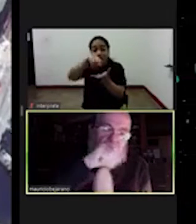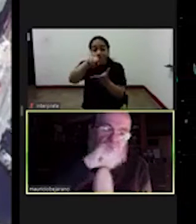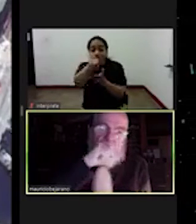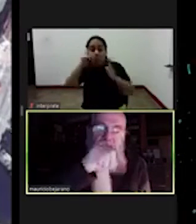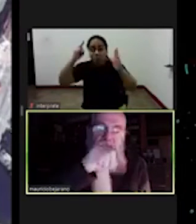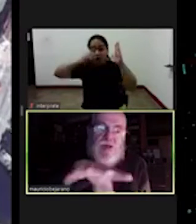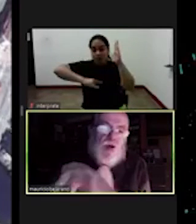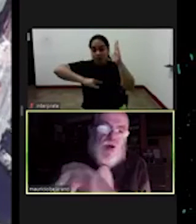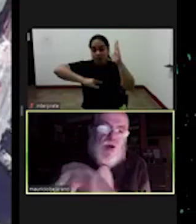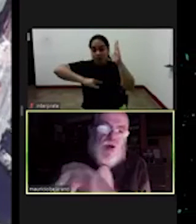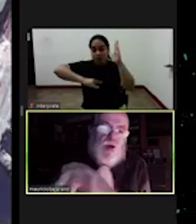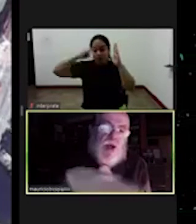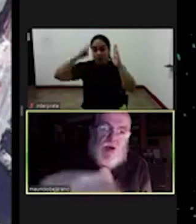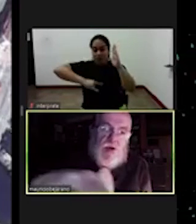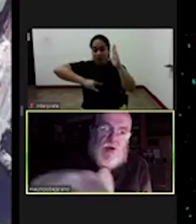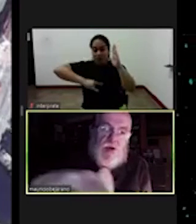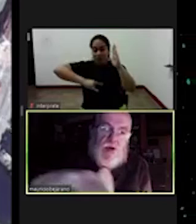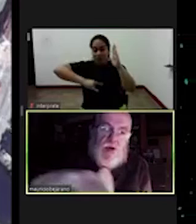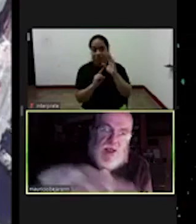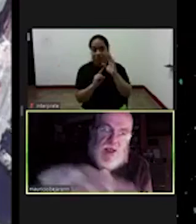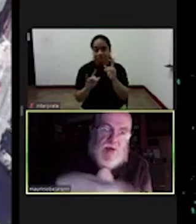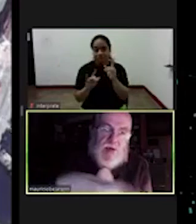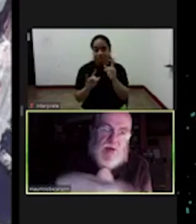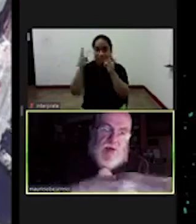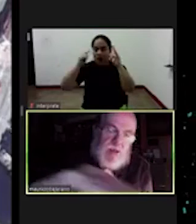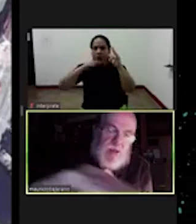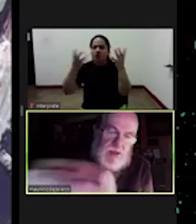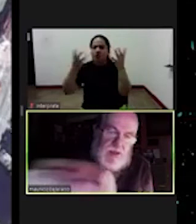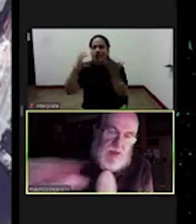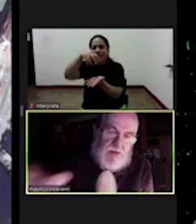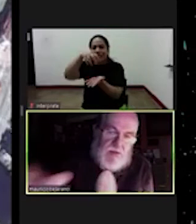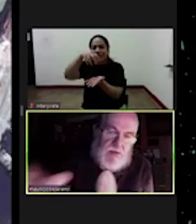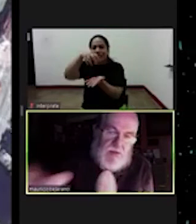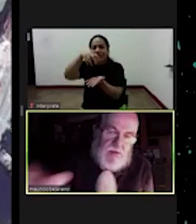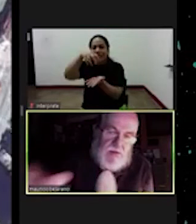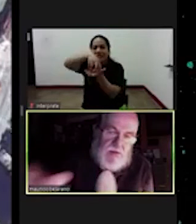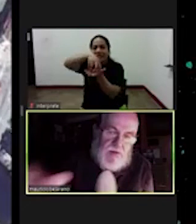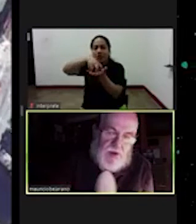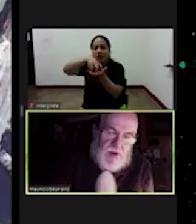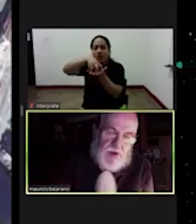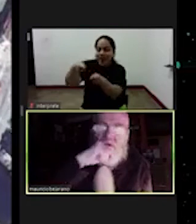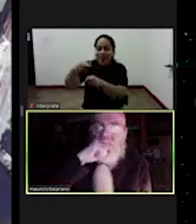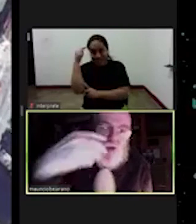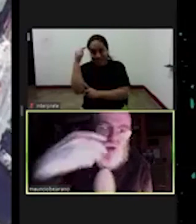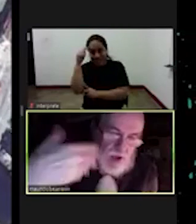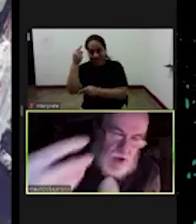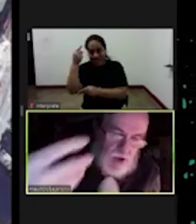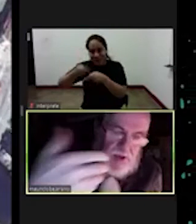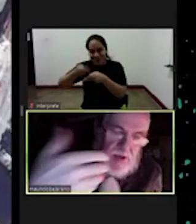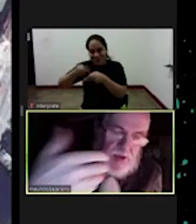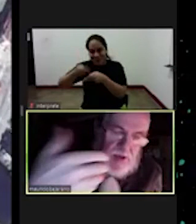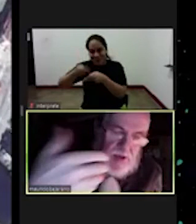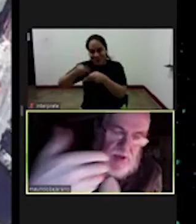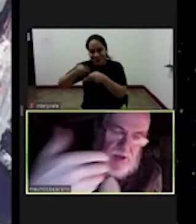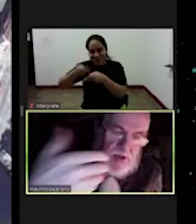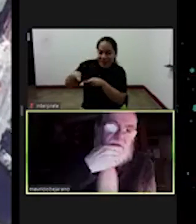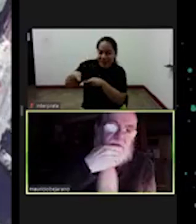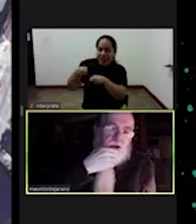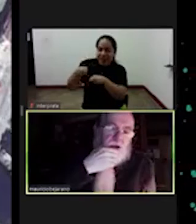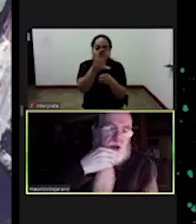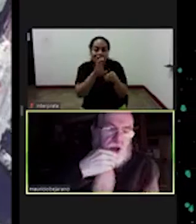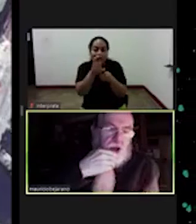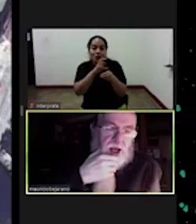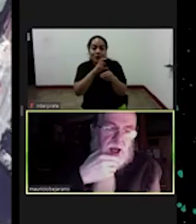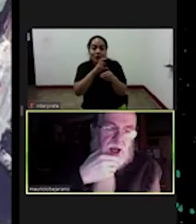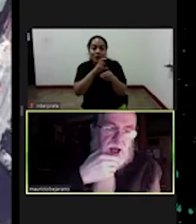muy bello en el centro del río Svartán, que significa río negro. Örebro, la ciudad, significa construido sobre